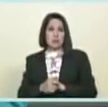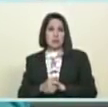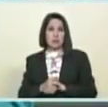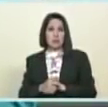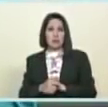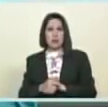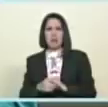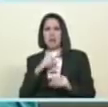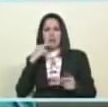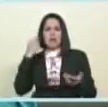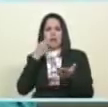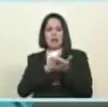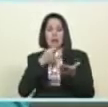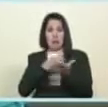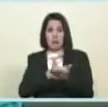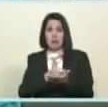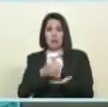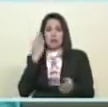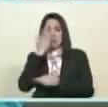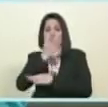Y ratificó las sanciones.